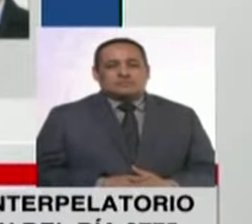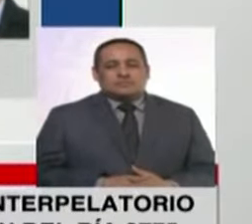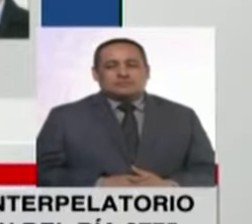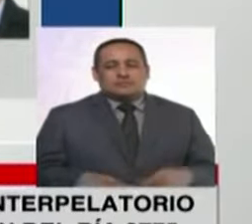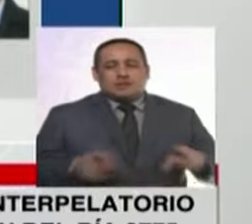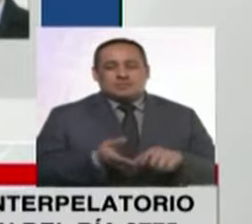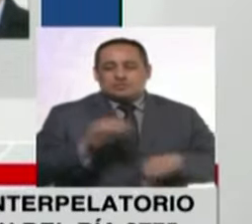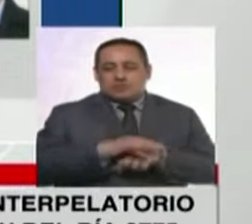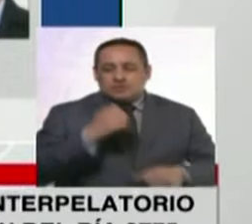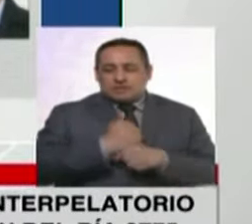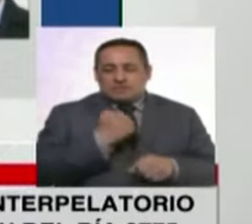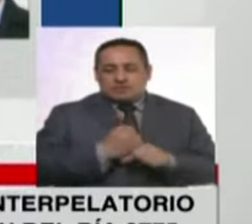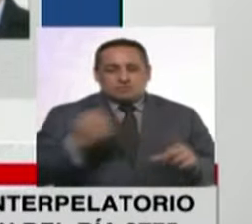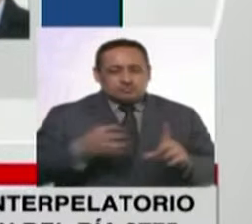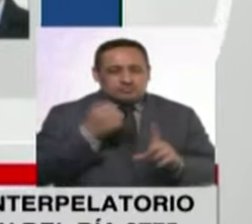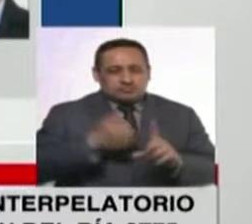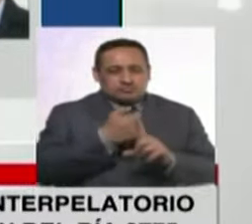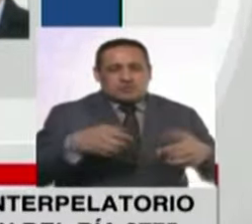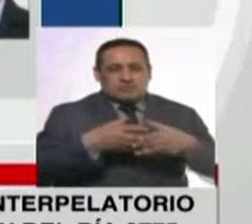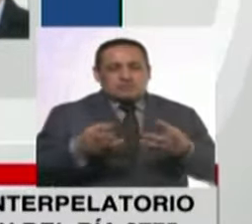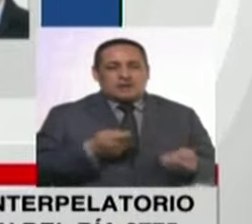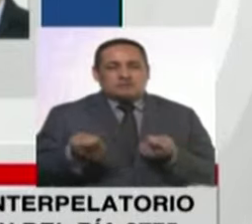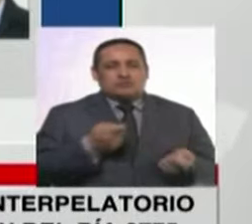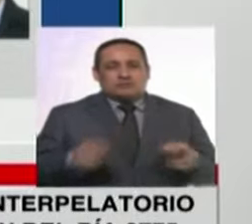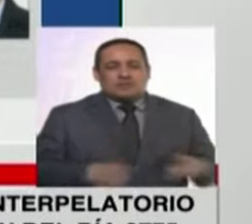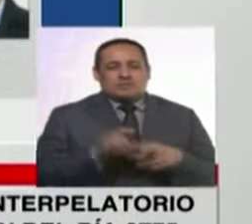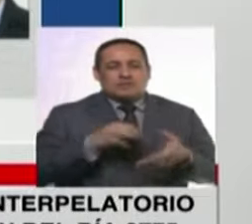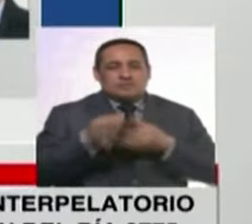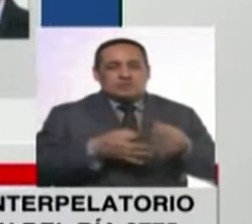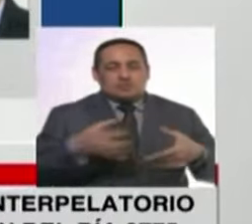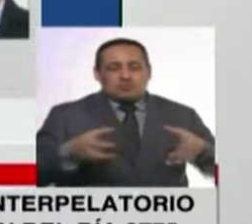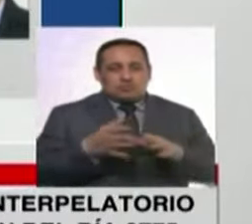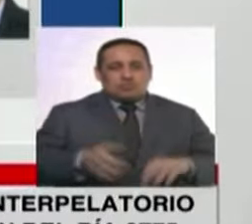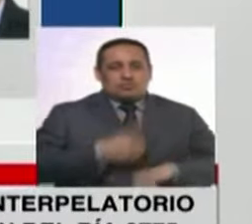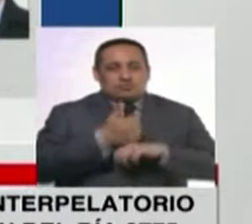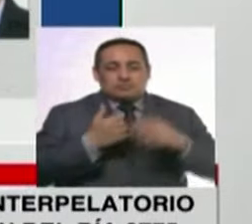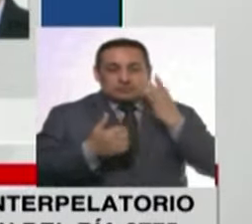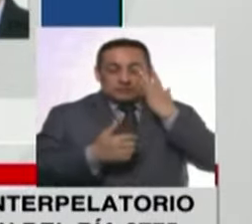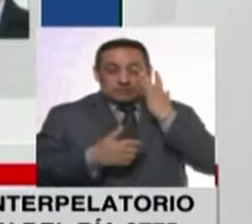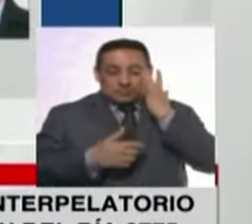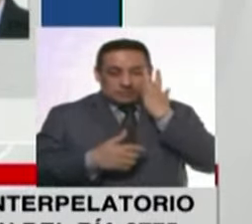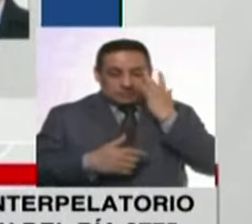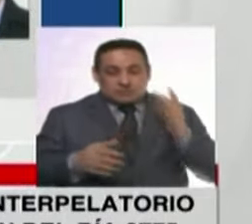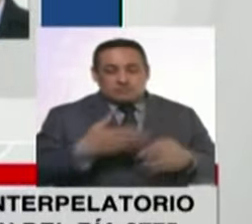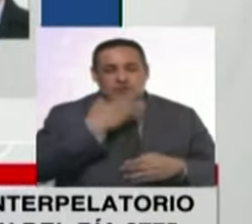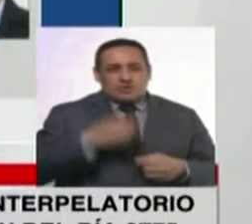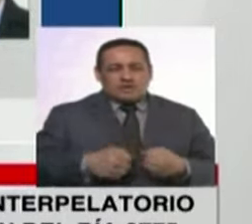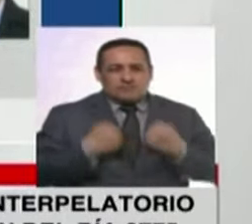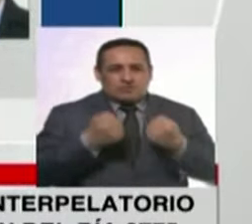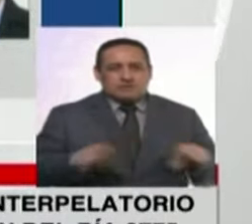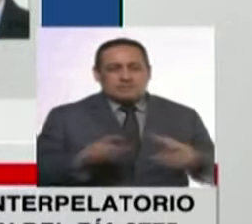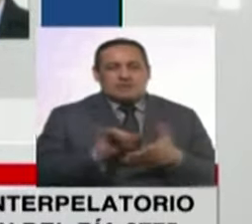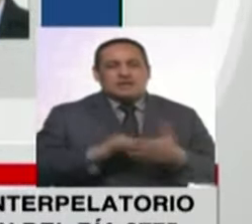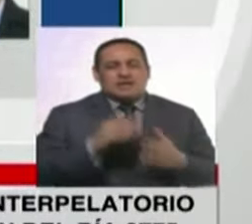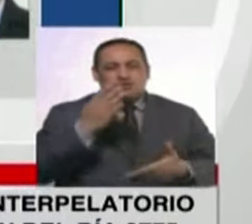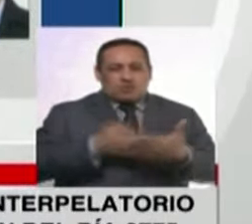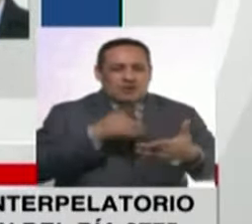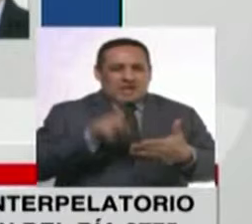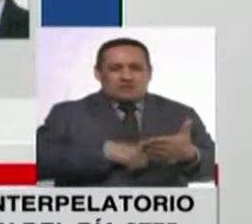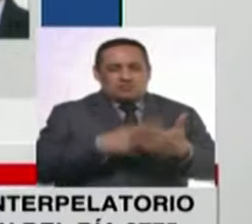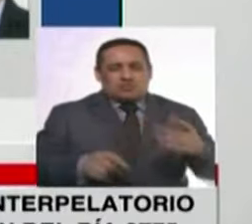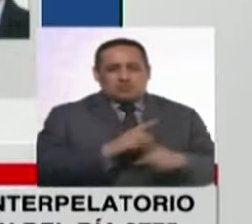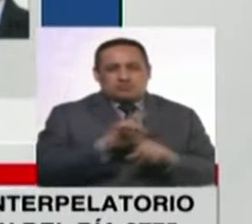respeto de las acciones operativas dispuestas por mi gestión se indicó al comandante general que Oriente sus mejores esfuerzos y que no cese las